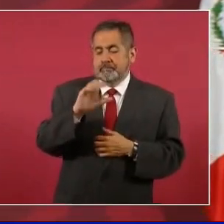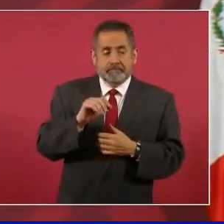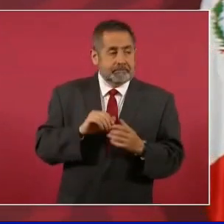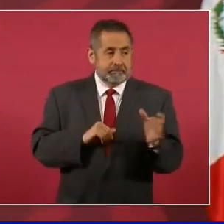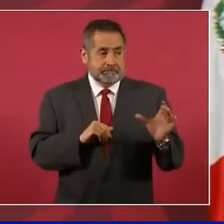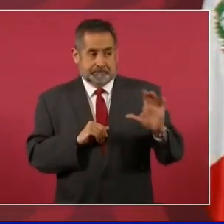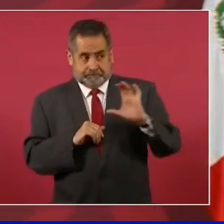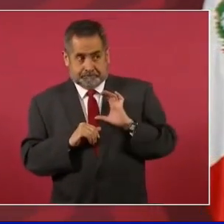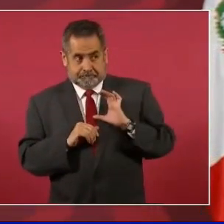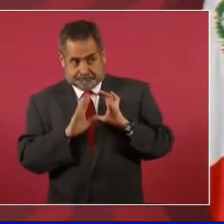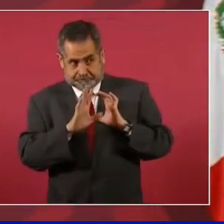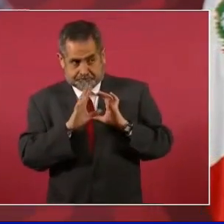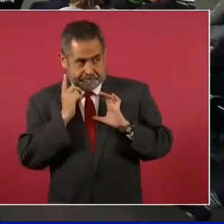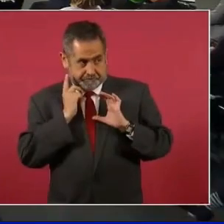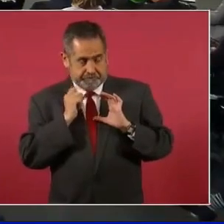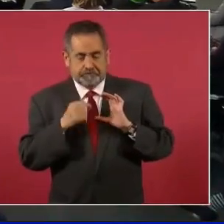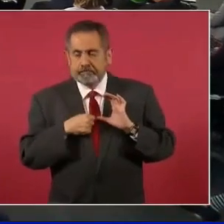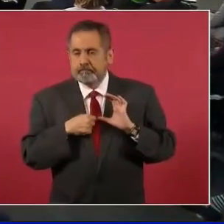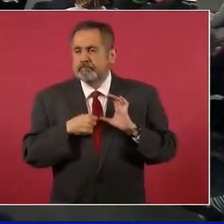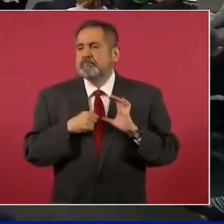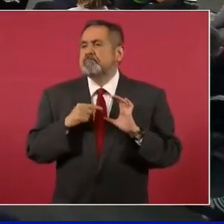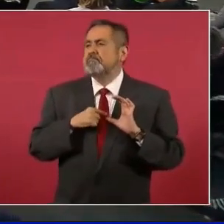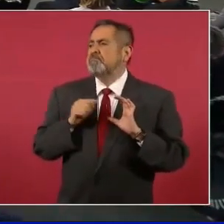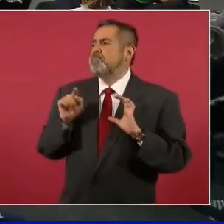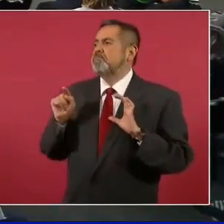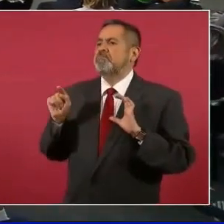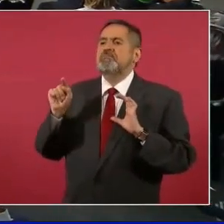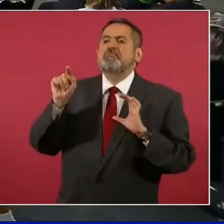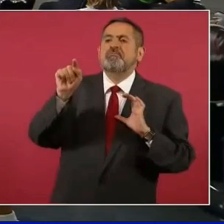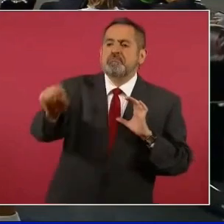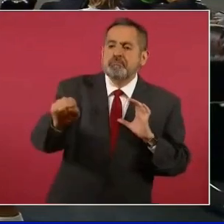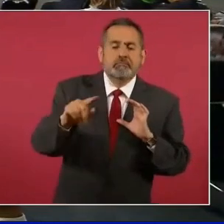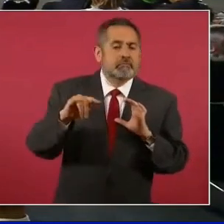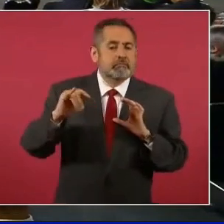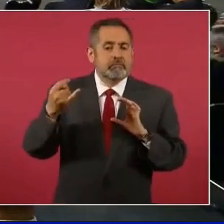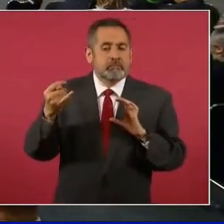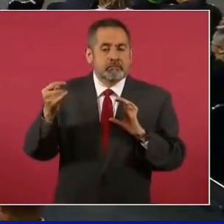eso, podía ir a Tijuana